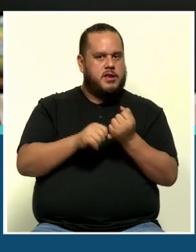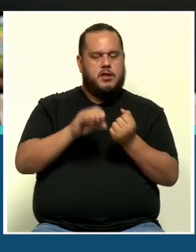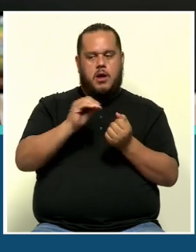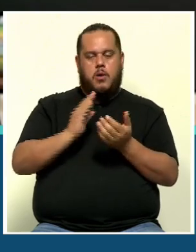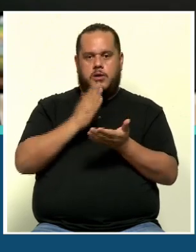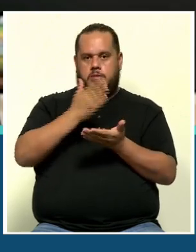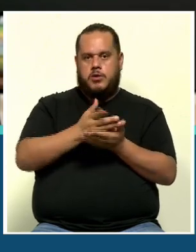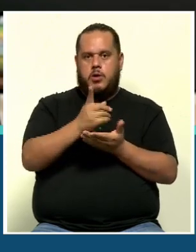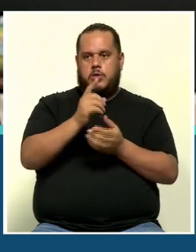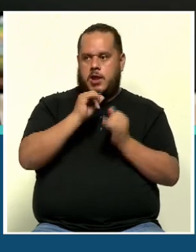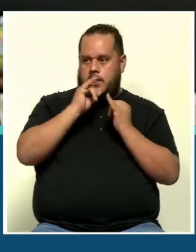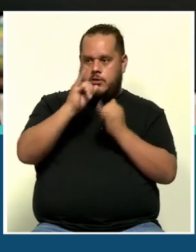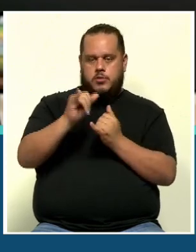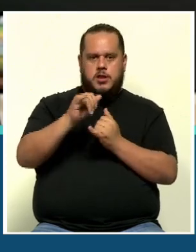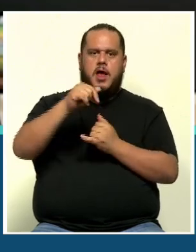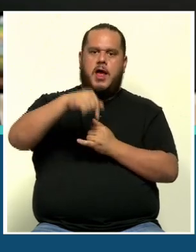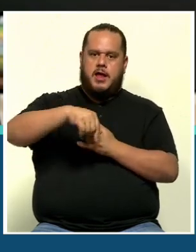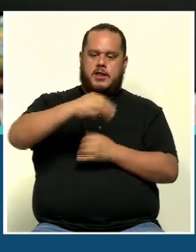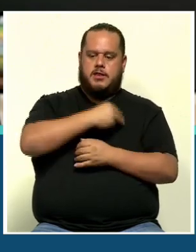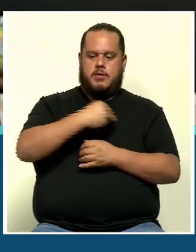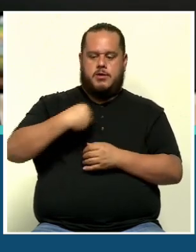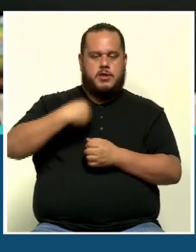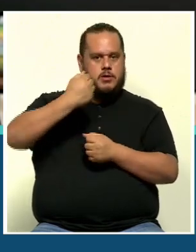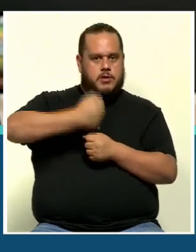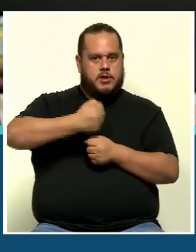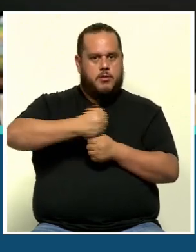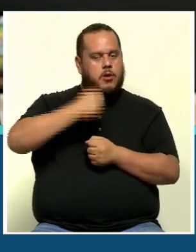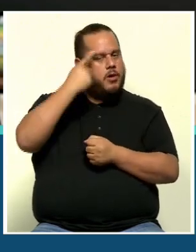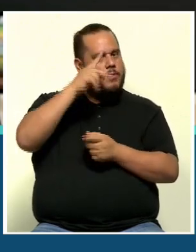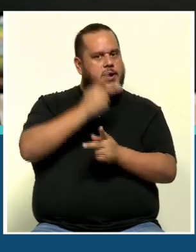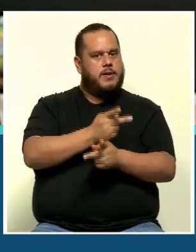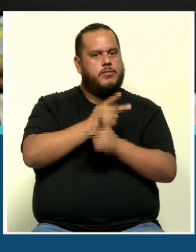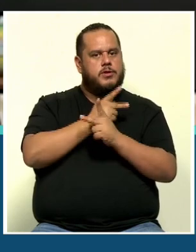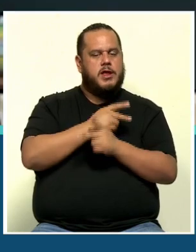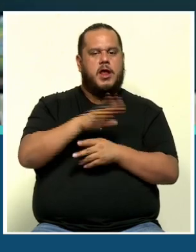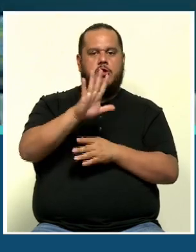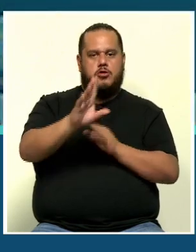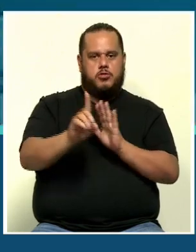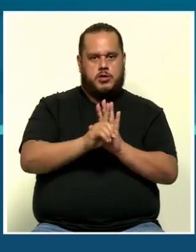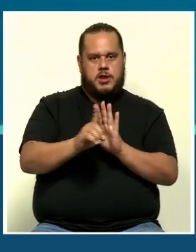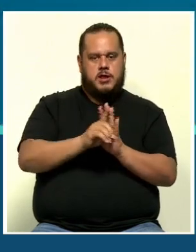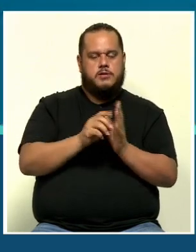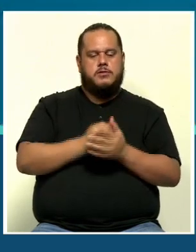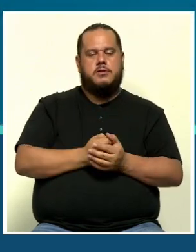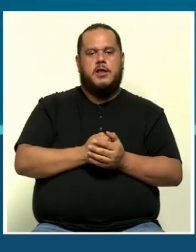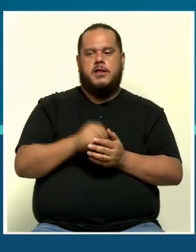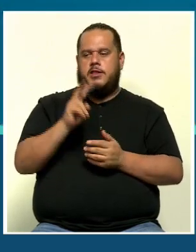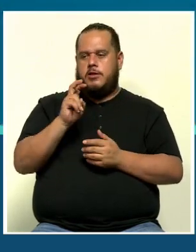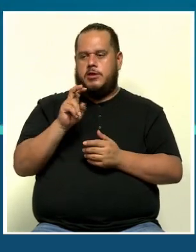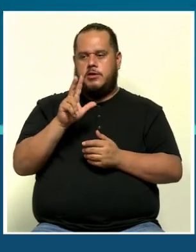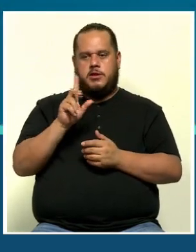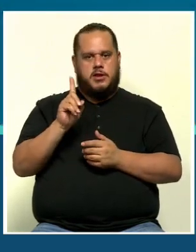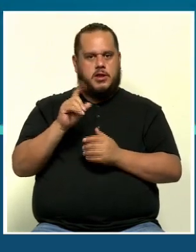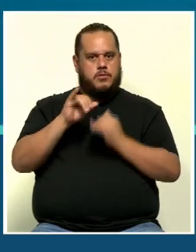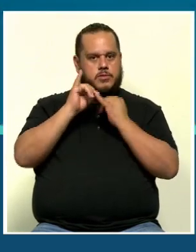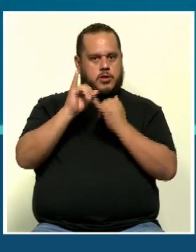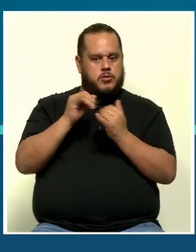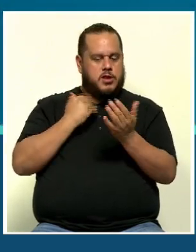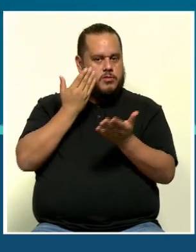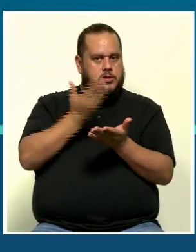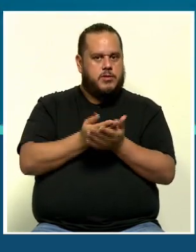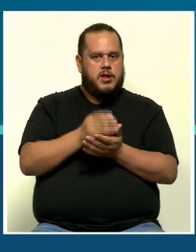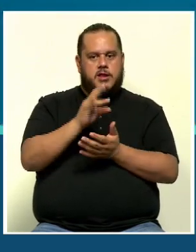interponer una denuncia, acá está el Ministerio de Trabajo para proteger sus derechos. De las 231 denuncias